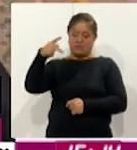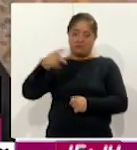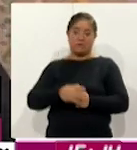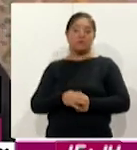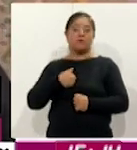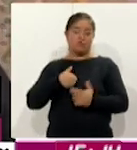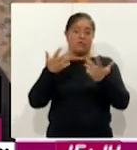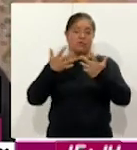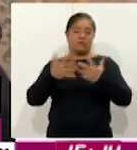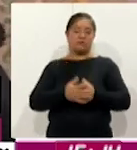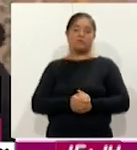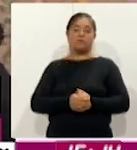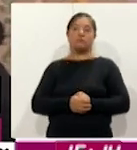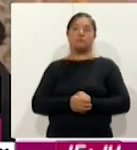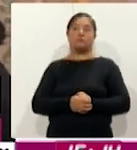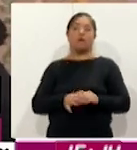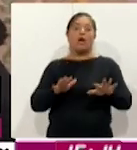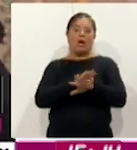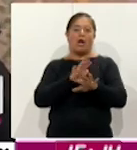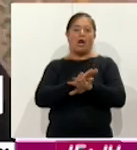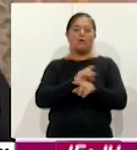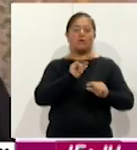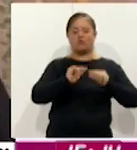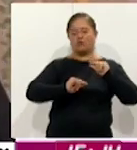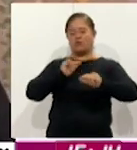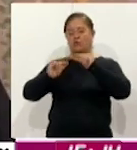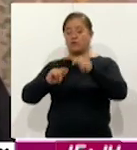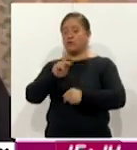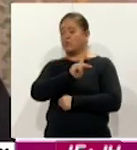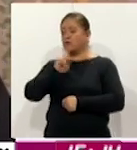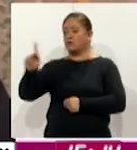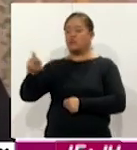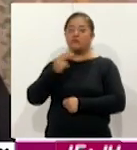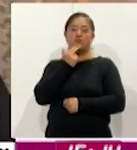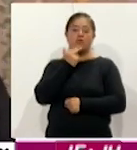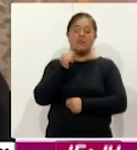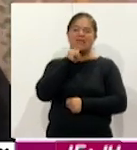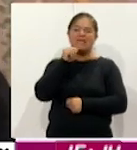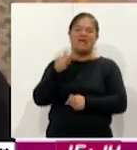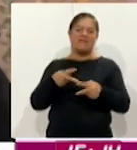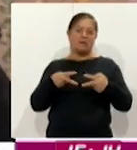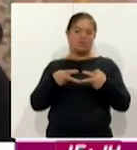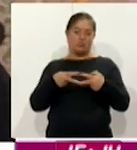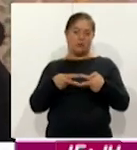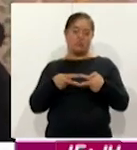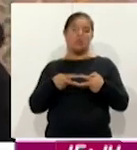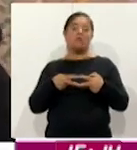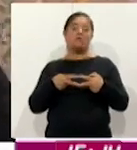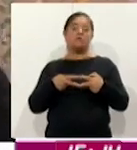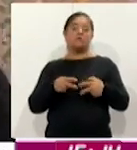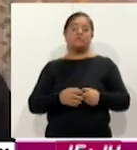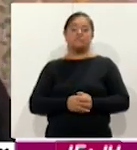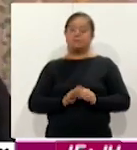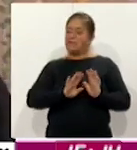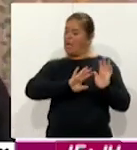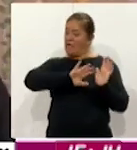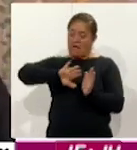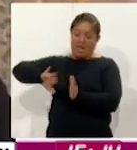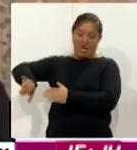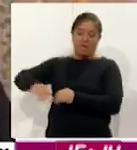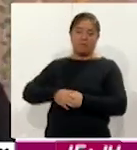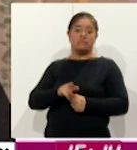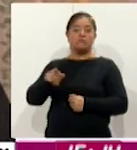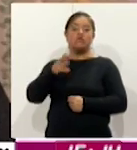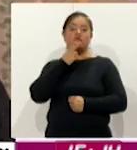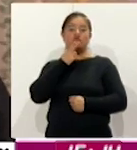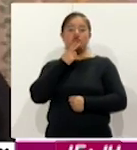haciendo el cambio paulatino de que ellas dejen de utilizar toallas sanitarias y procedan a